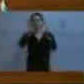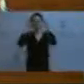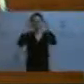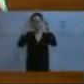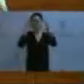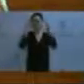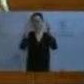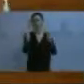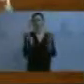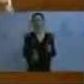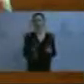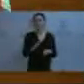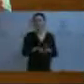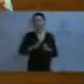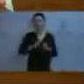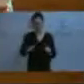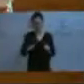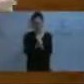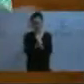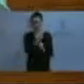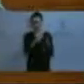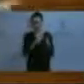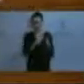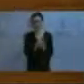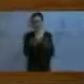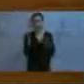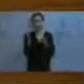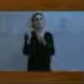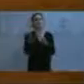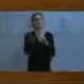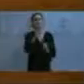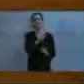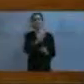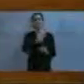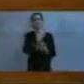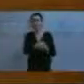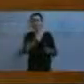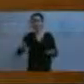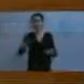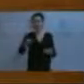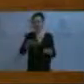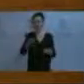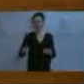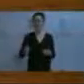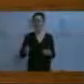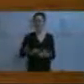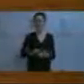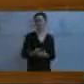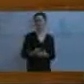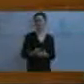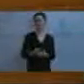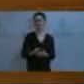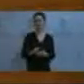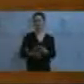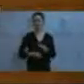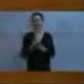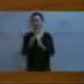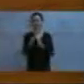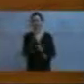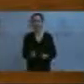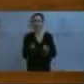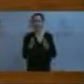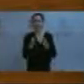para el empleo, que en el año 2016 aparecía con 33 millones de euros, la ejecución presupuestaria fue